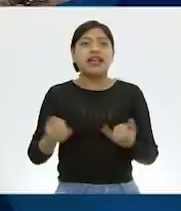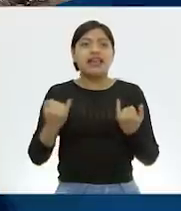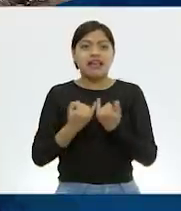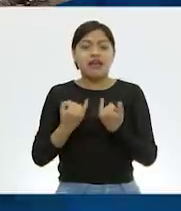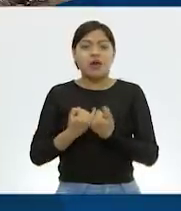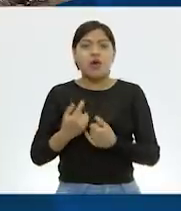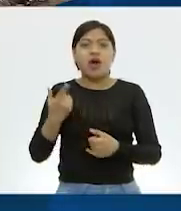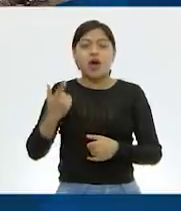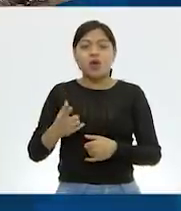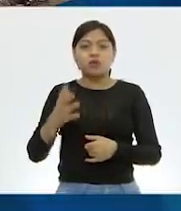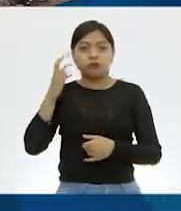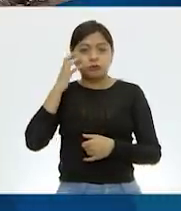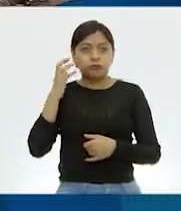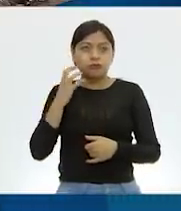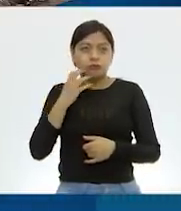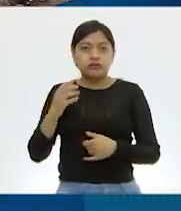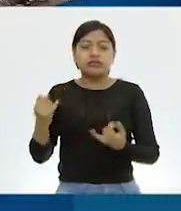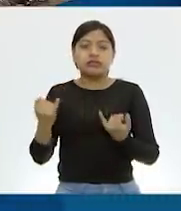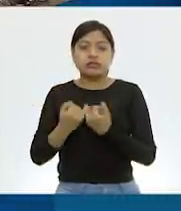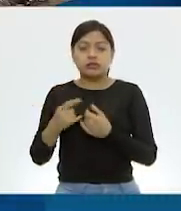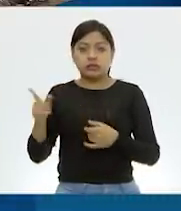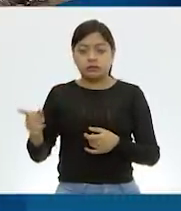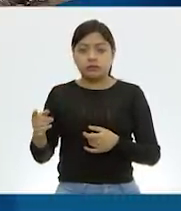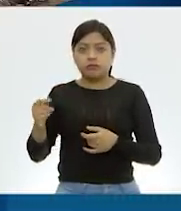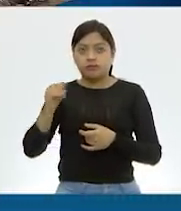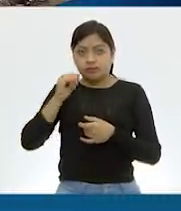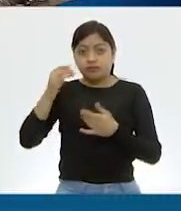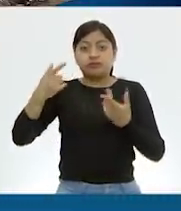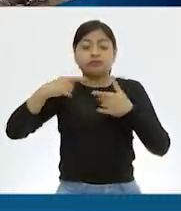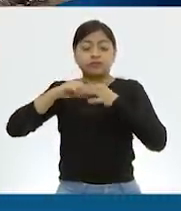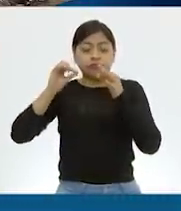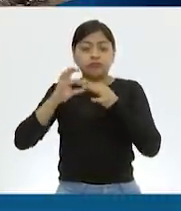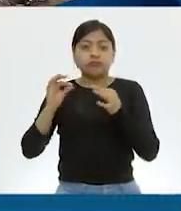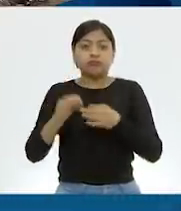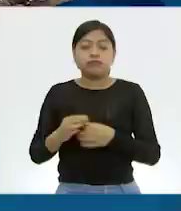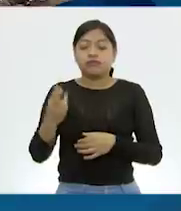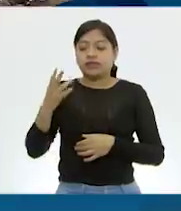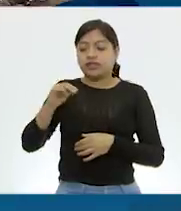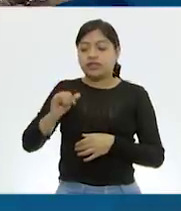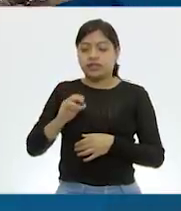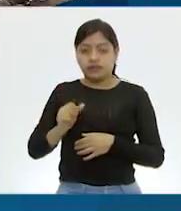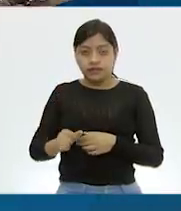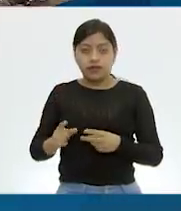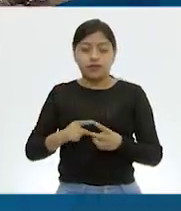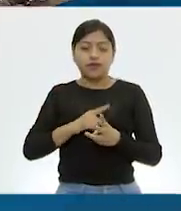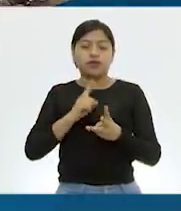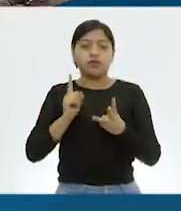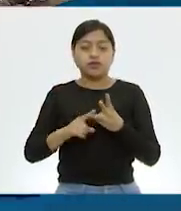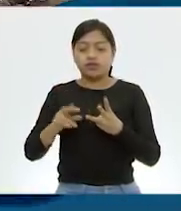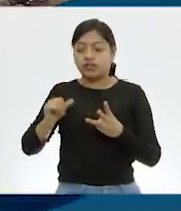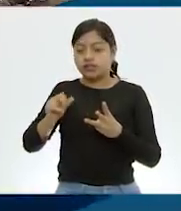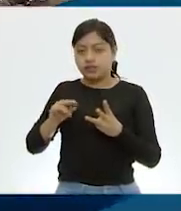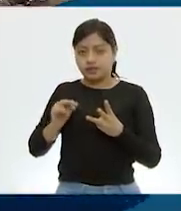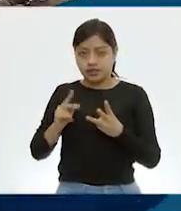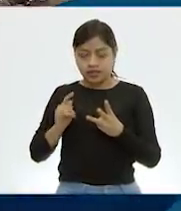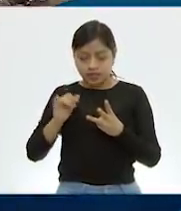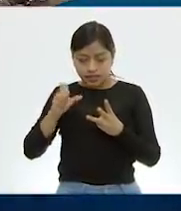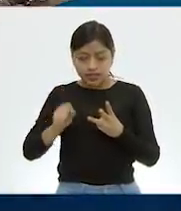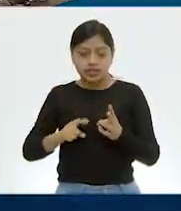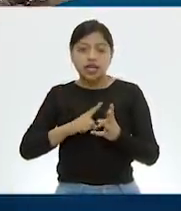subespecie de tigre y otra de rinoceronte, 3 anfibios, 3 reptiles y un invertebrado.